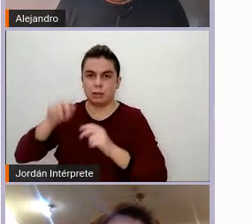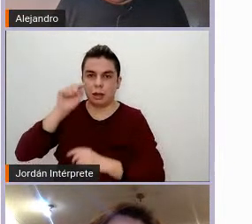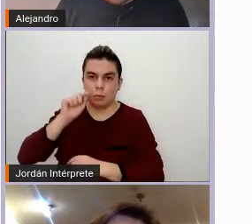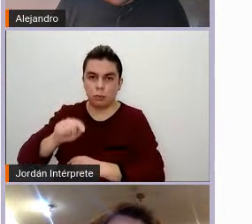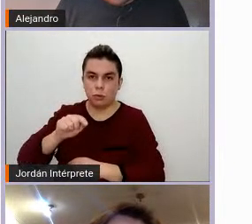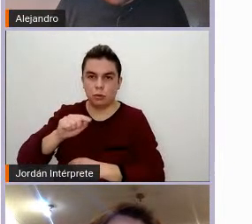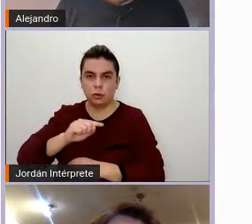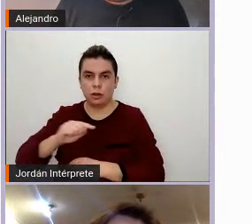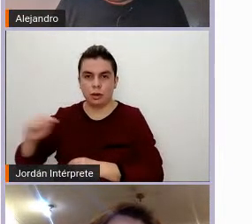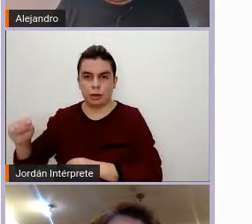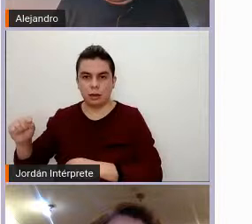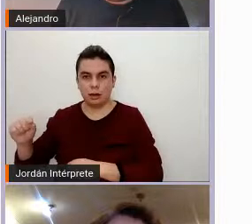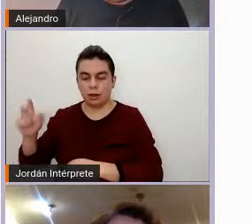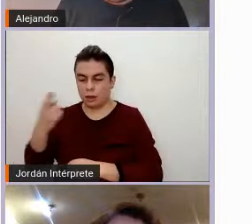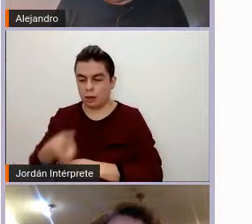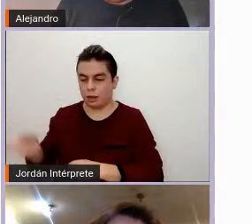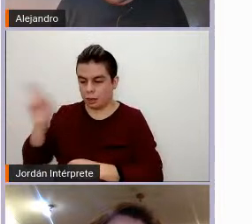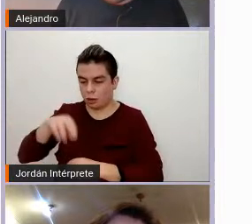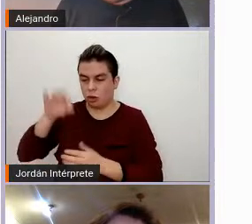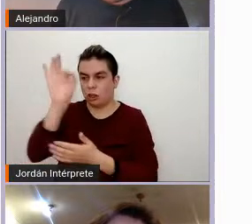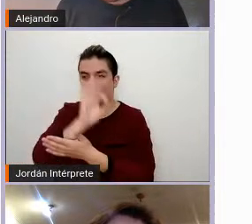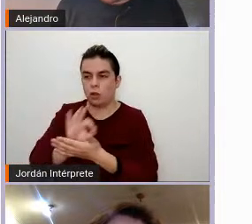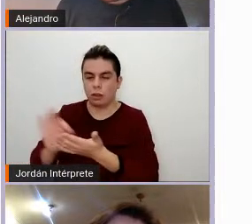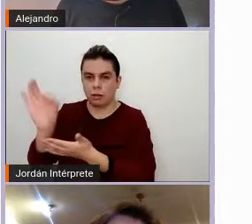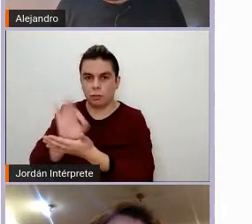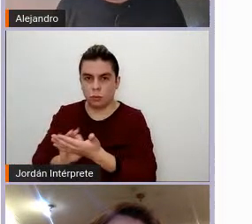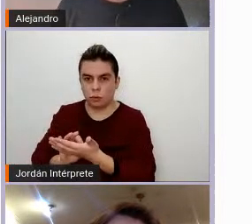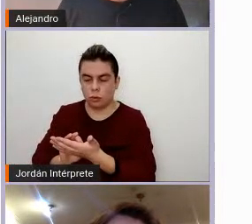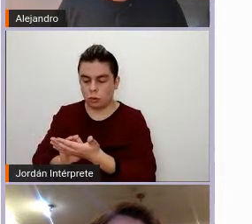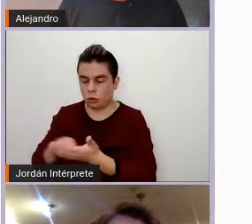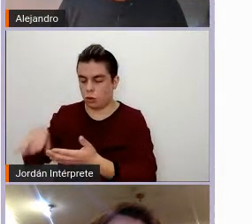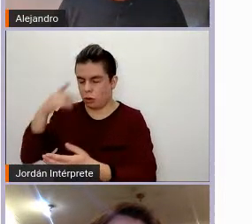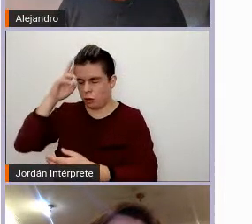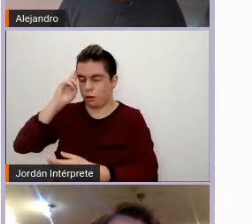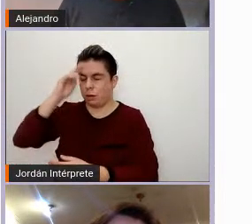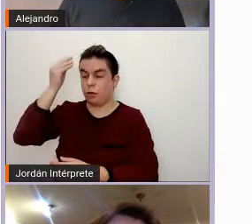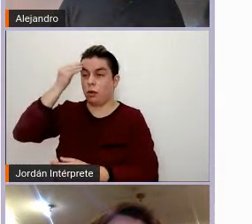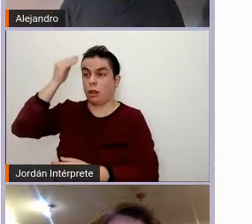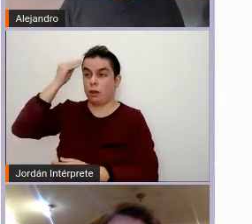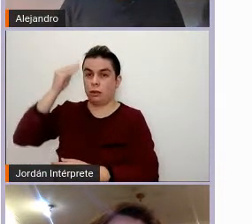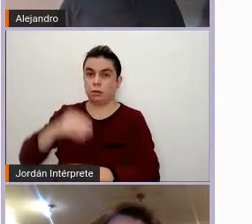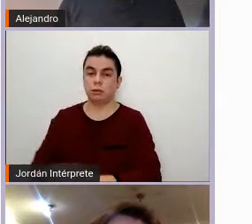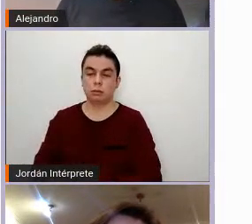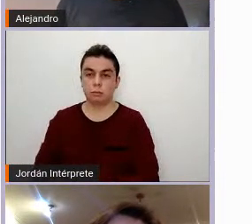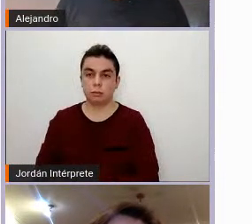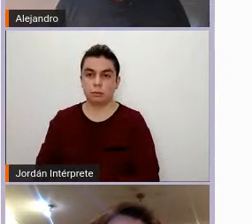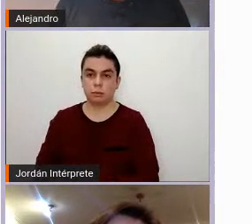melodías y releer los dibujos que había imaginado. Cierro comillas.